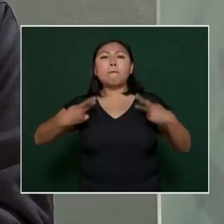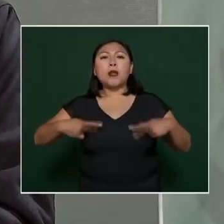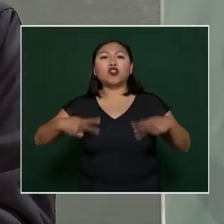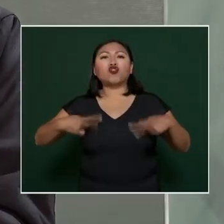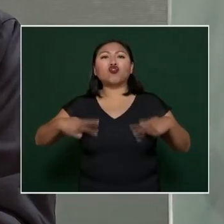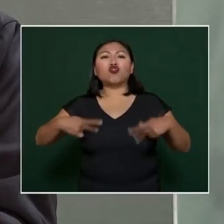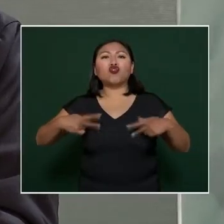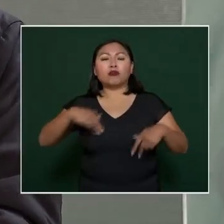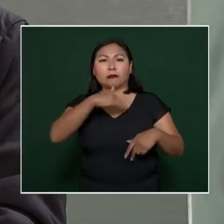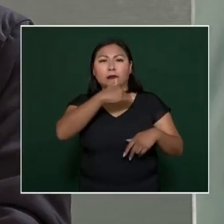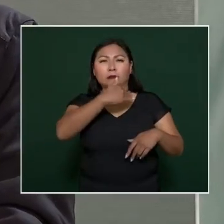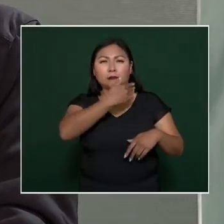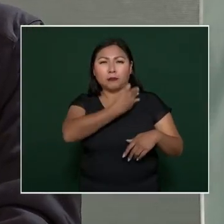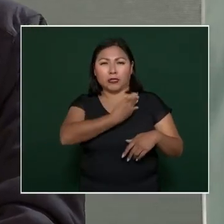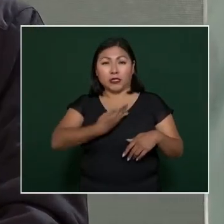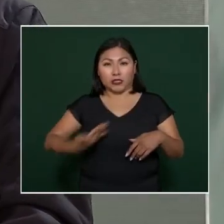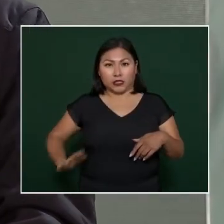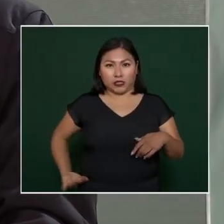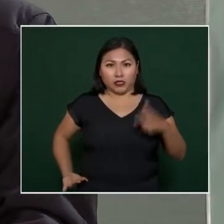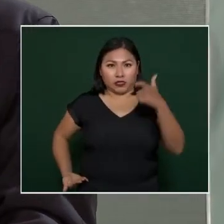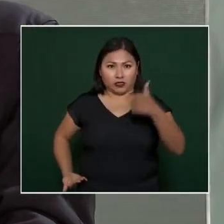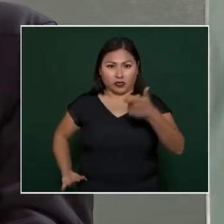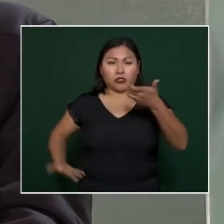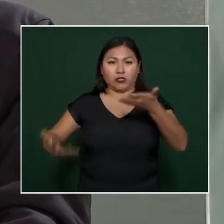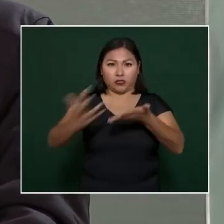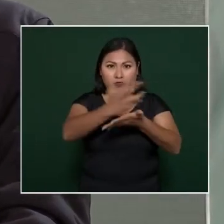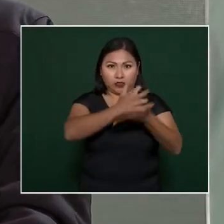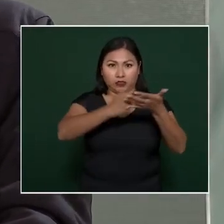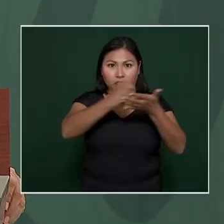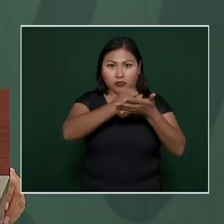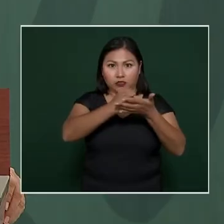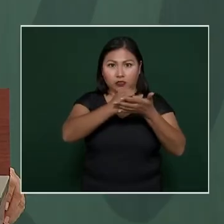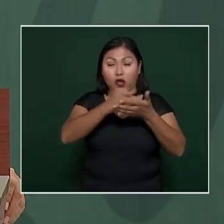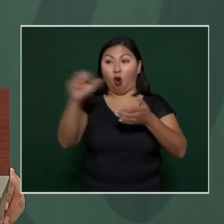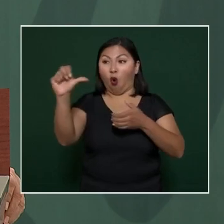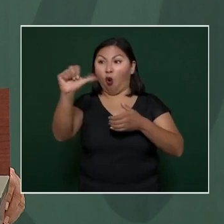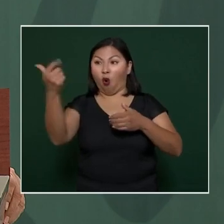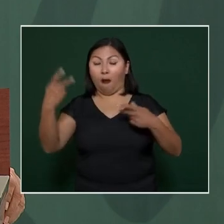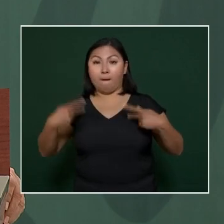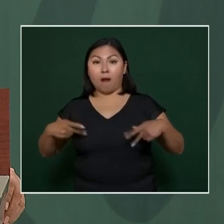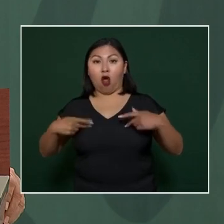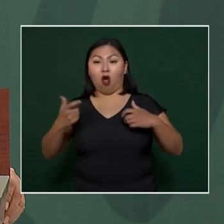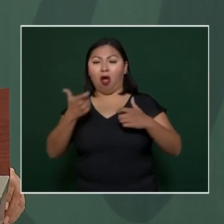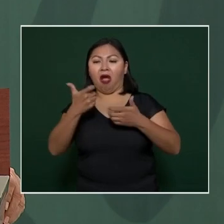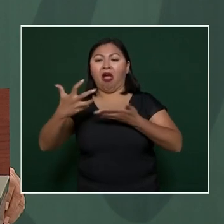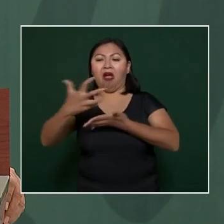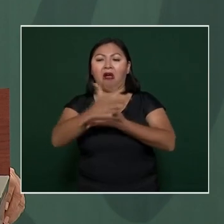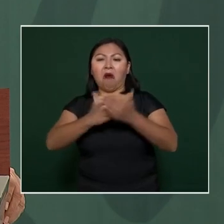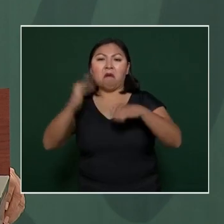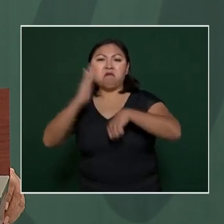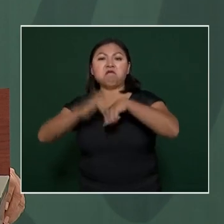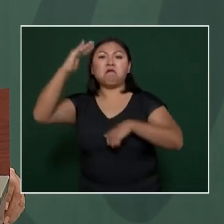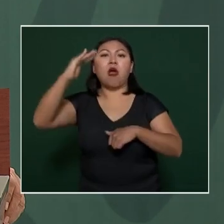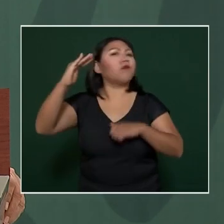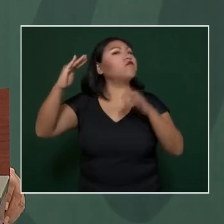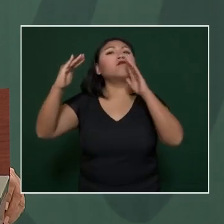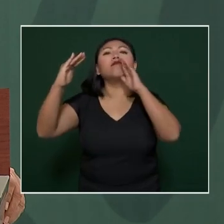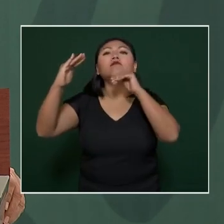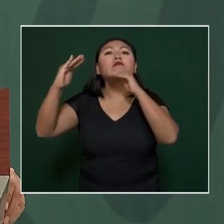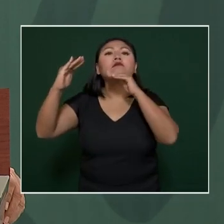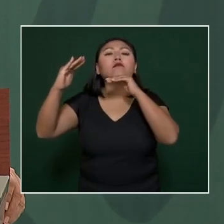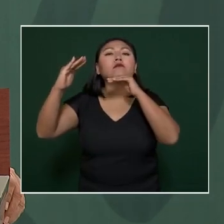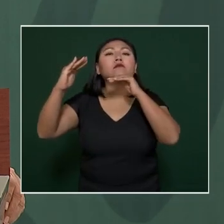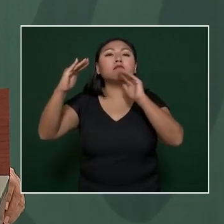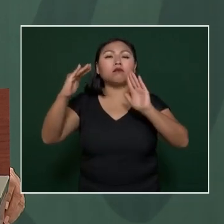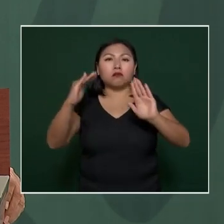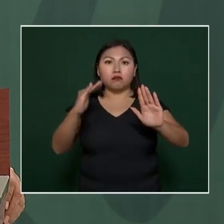la república está en la Constitución y ellos ganan cuatro veces más que lo que gana el presidente